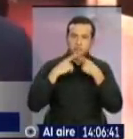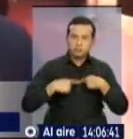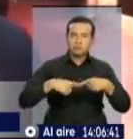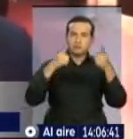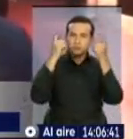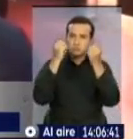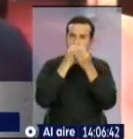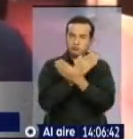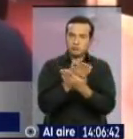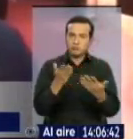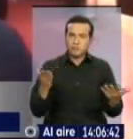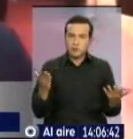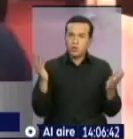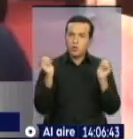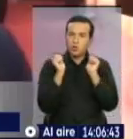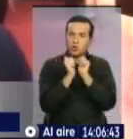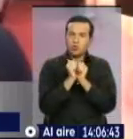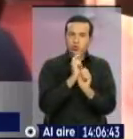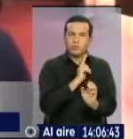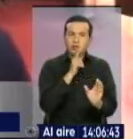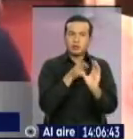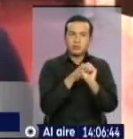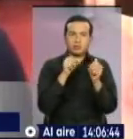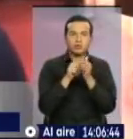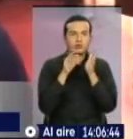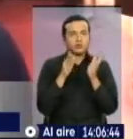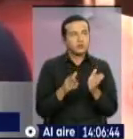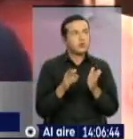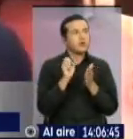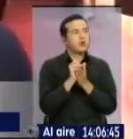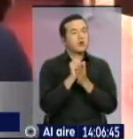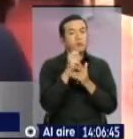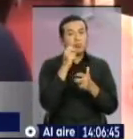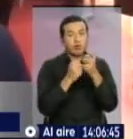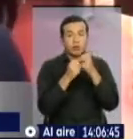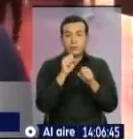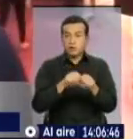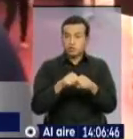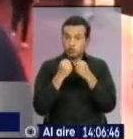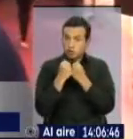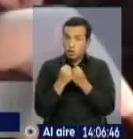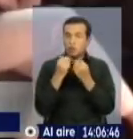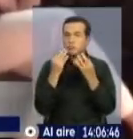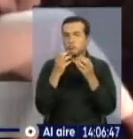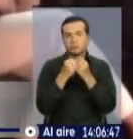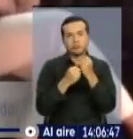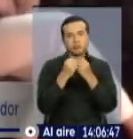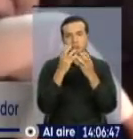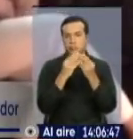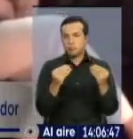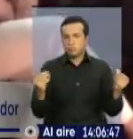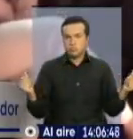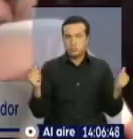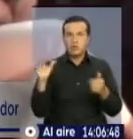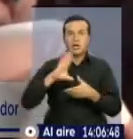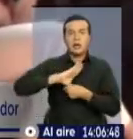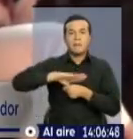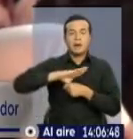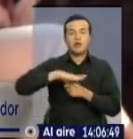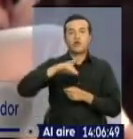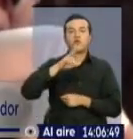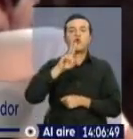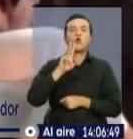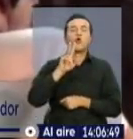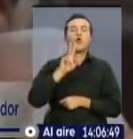parlante, para que conjunto con la participación ciudadana, estos problemas en la sociedad puedan solucionarse. De acuerdo al embajador de Honduras, hay